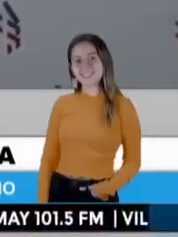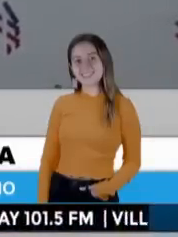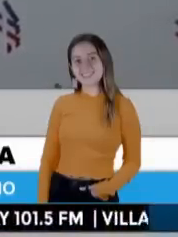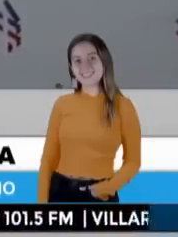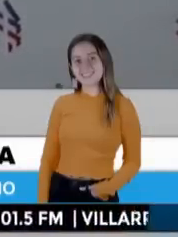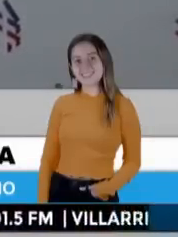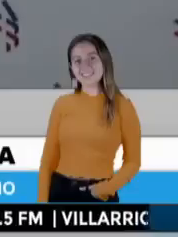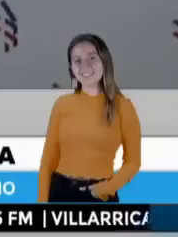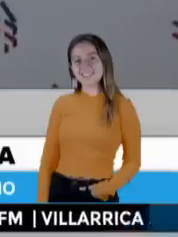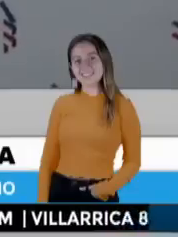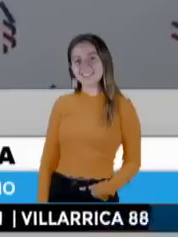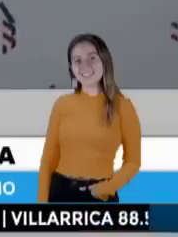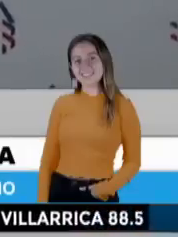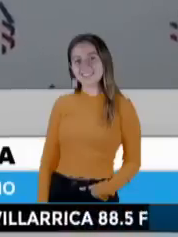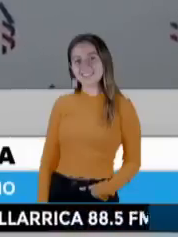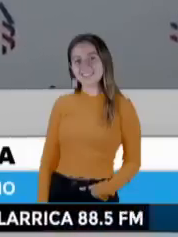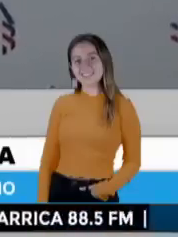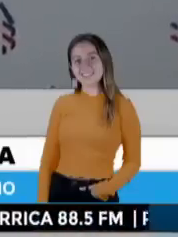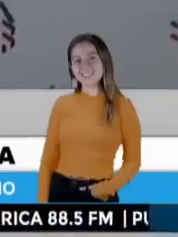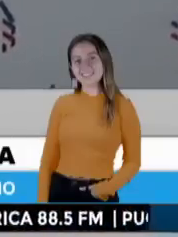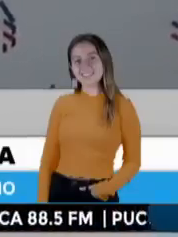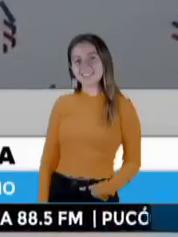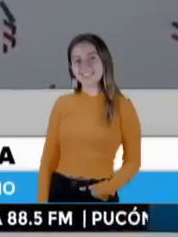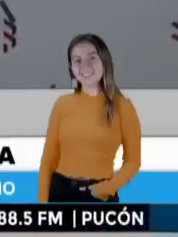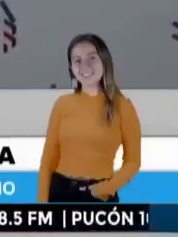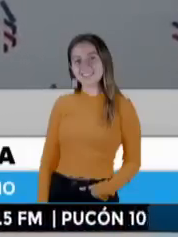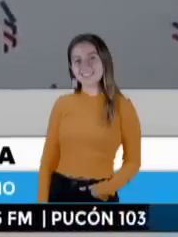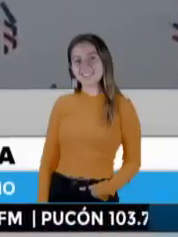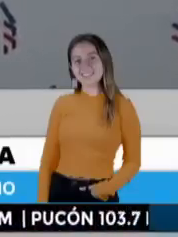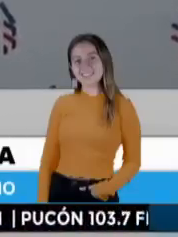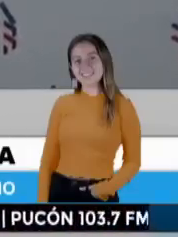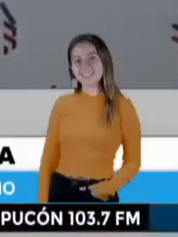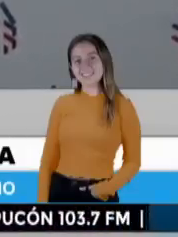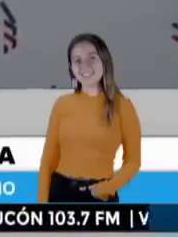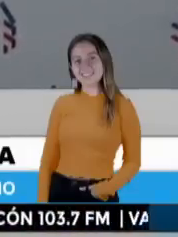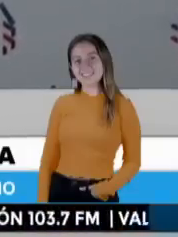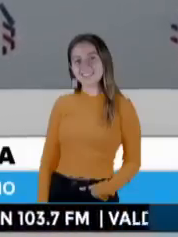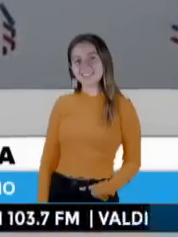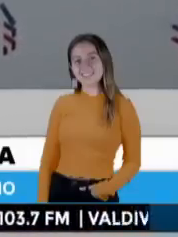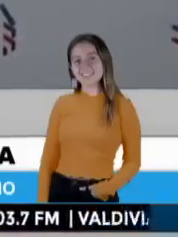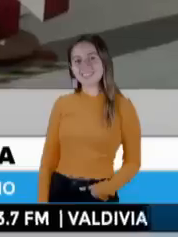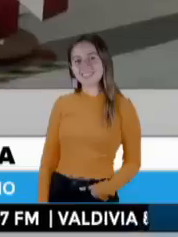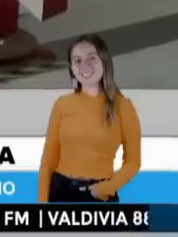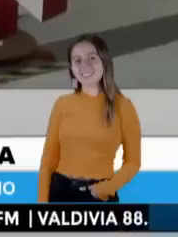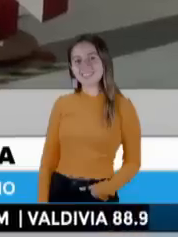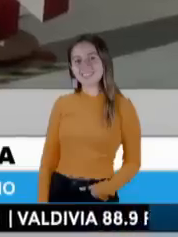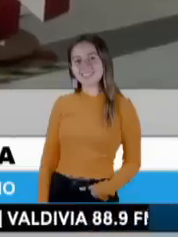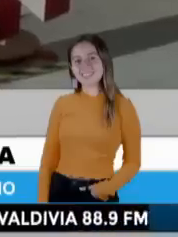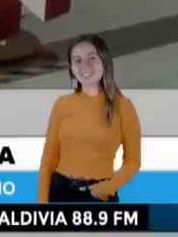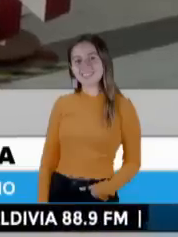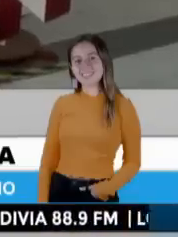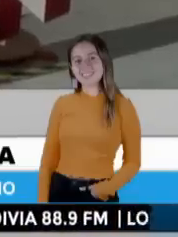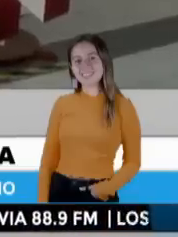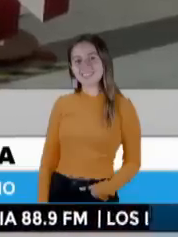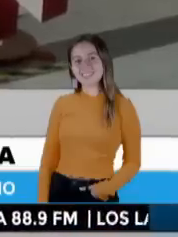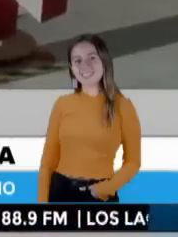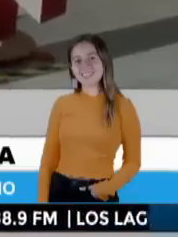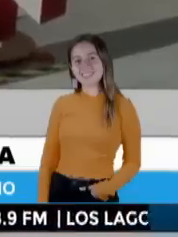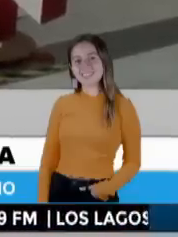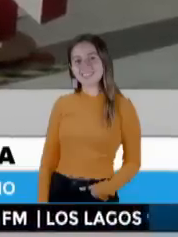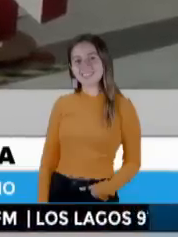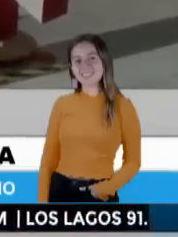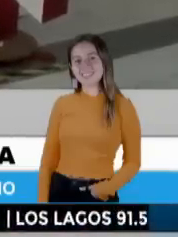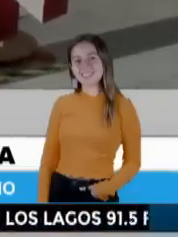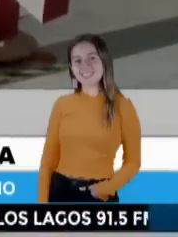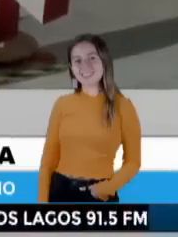los militantes, si las militantes de la DC llegaran a poder escuchar lo que se dice en esta Junta Nacional. Porque si no, ¿cómo? qué argumentos